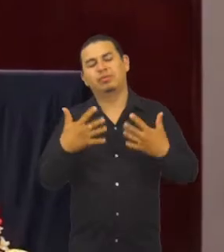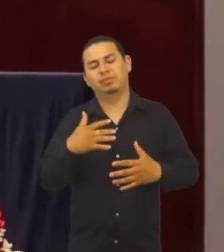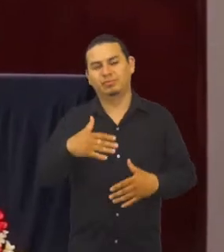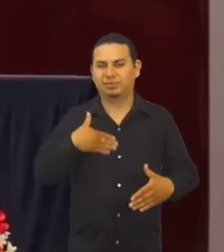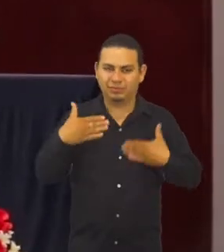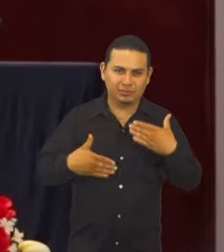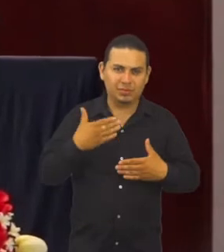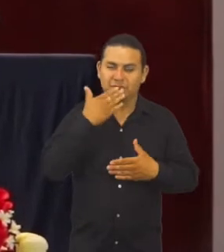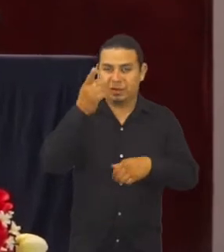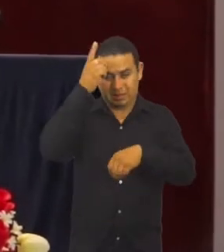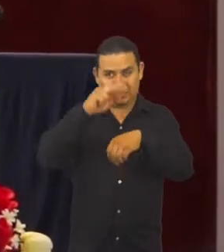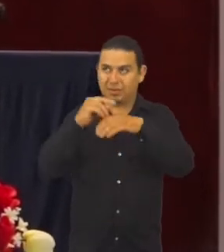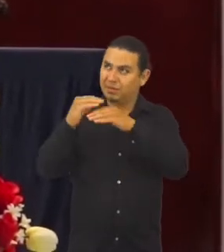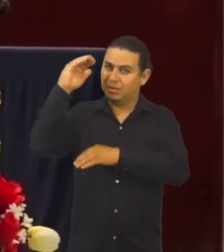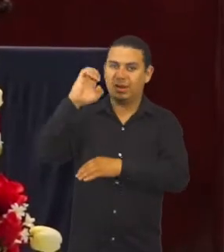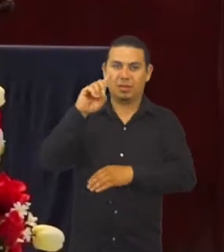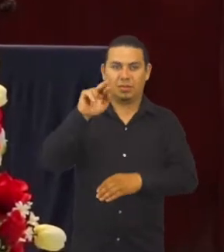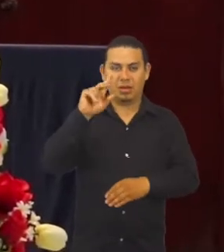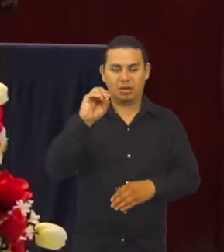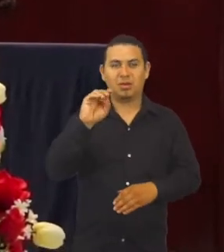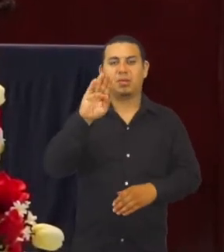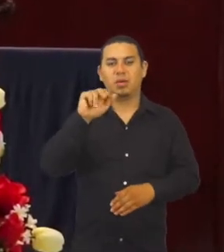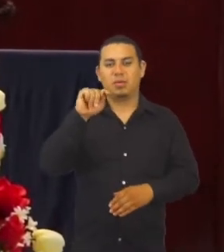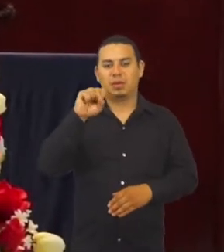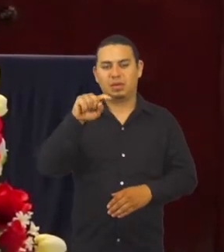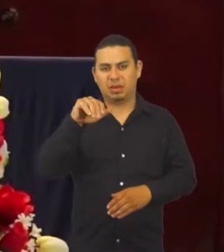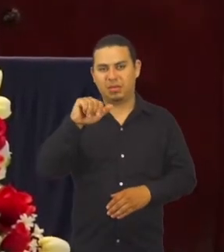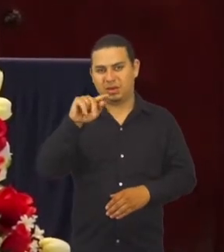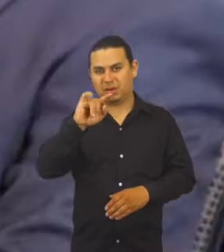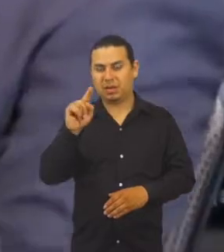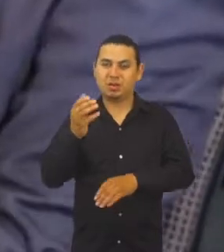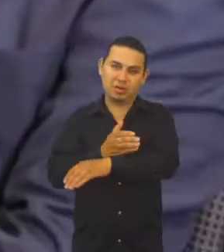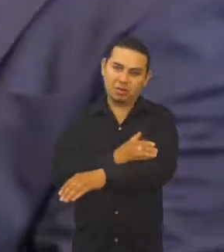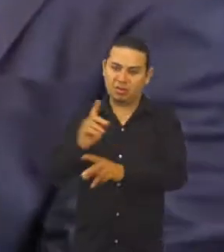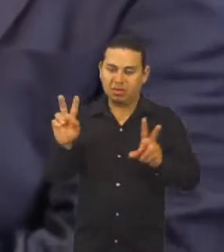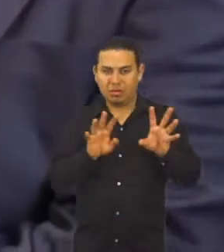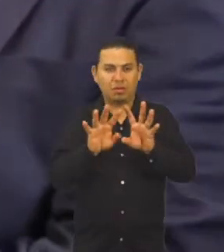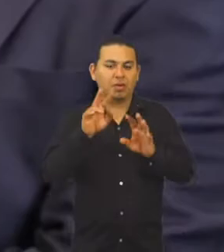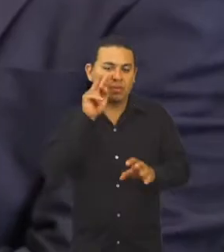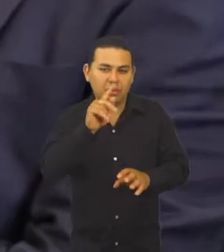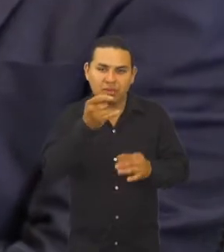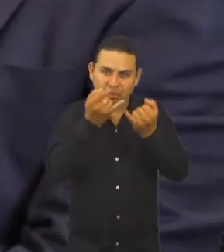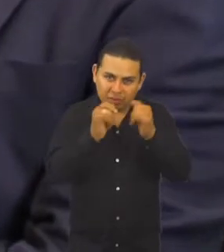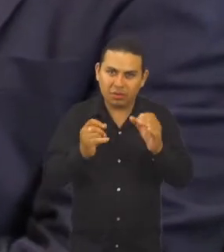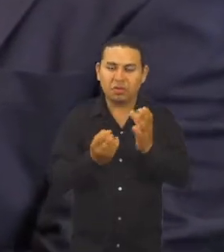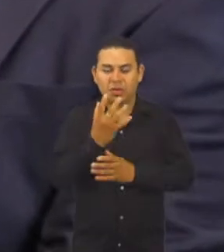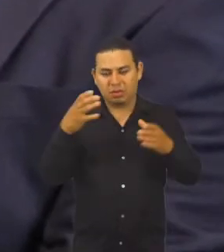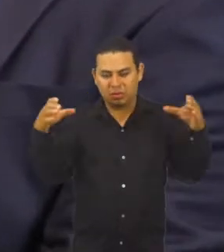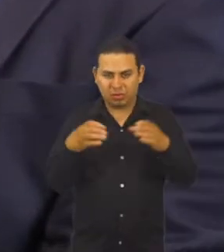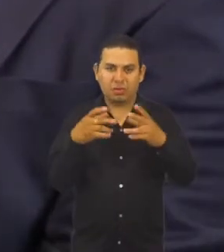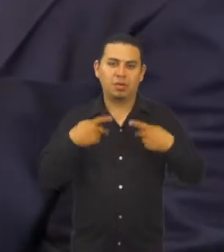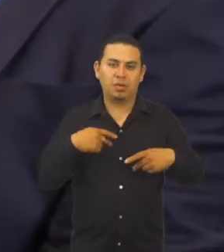Estuvimos acompañados del señor rector Eduardo Carlos Bautista Martínez, estuvimos acompañados de nuestros maestros y maestras, coordinadoras y